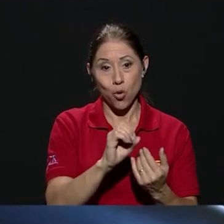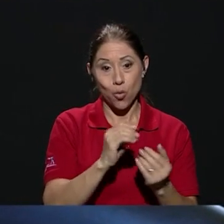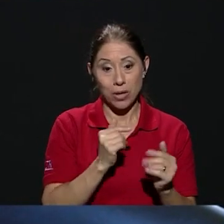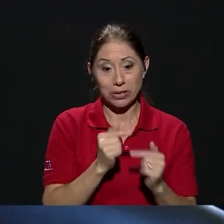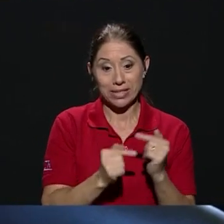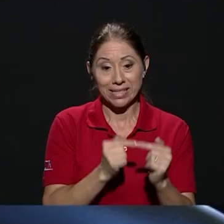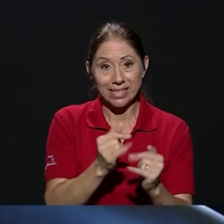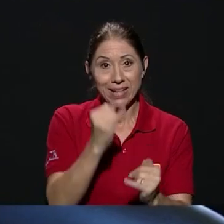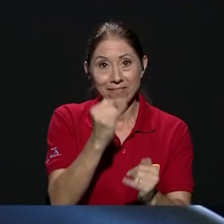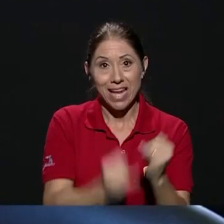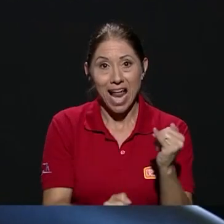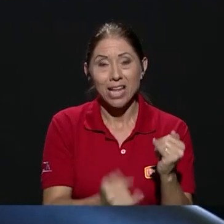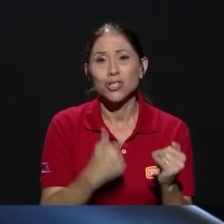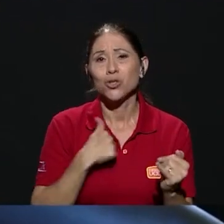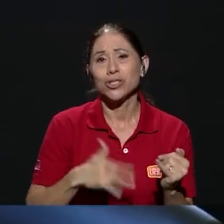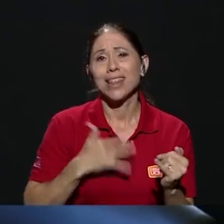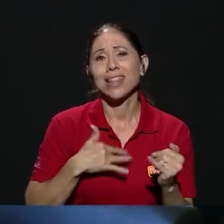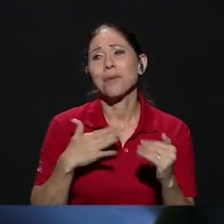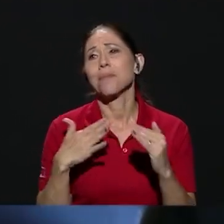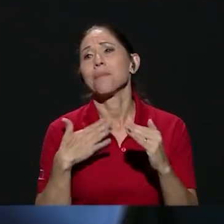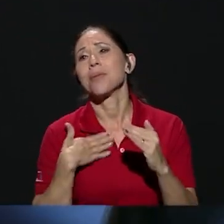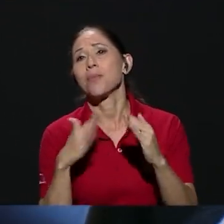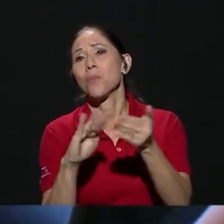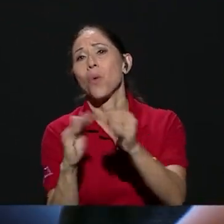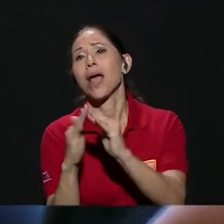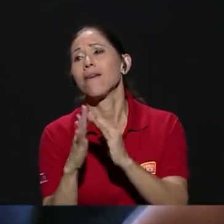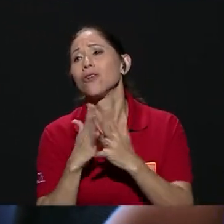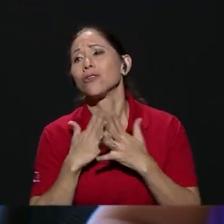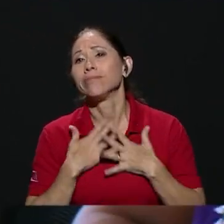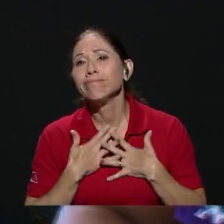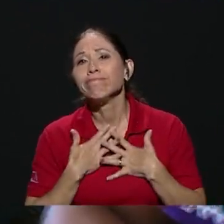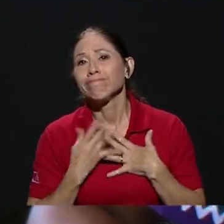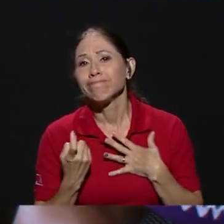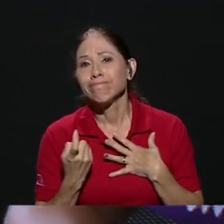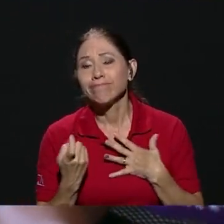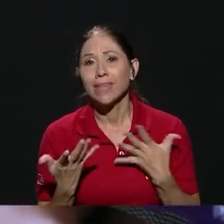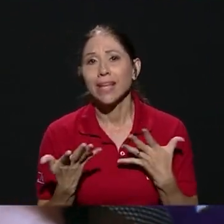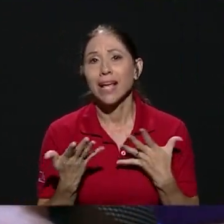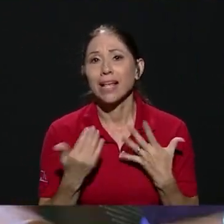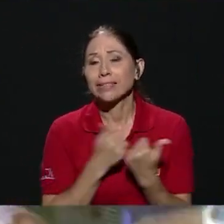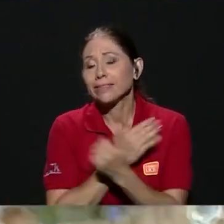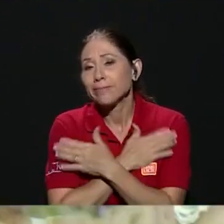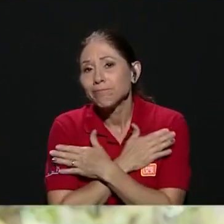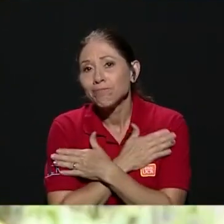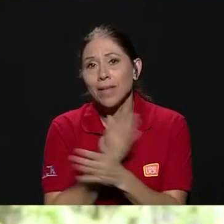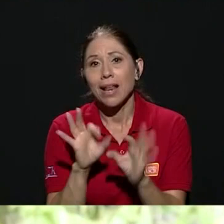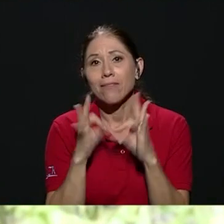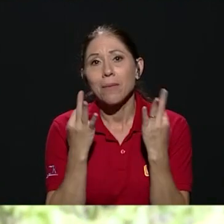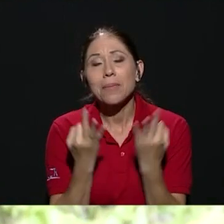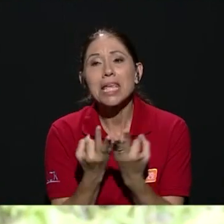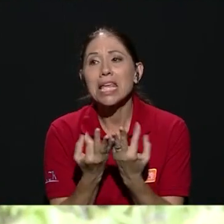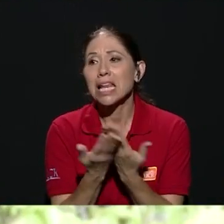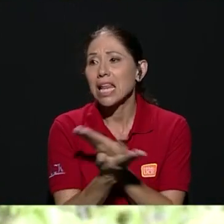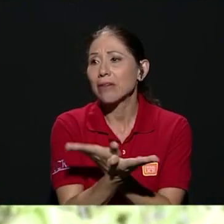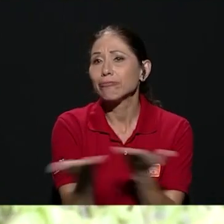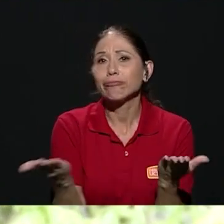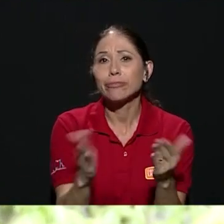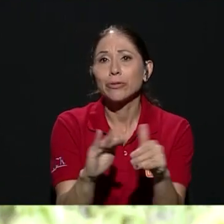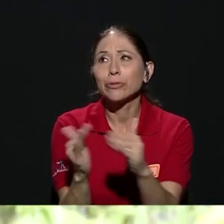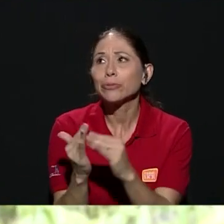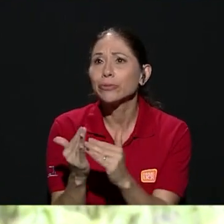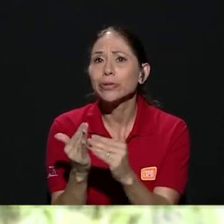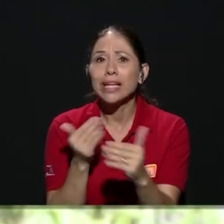esa lejanía de mi pueblo, ¿verdad? Del calor que uno tiene, del cariño hacia la familia, incluso la cercanía